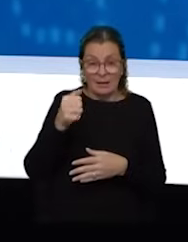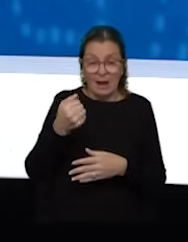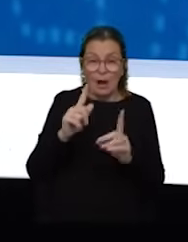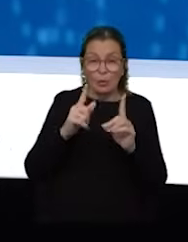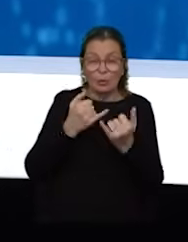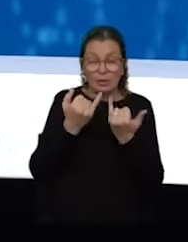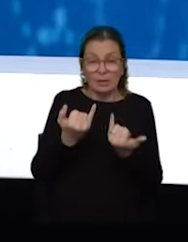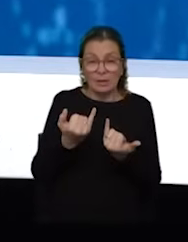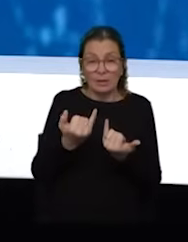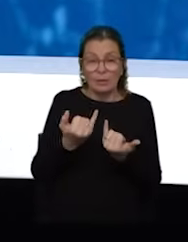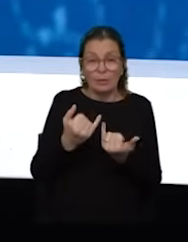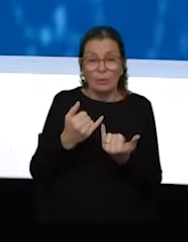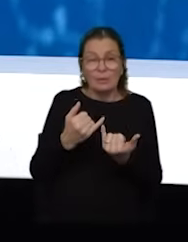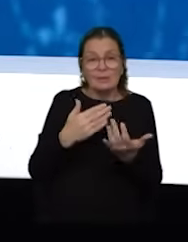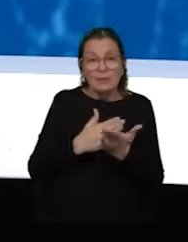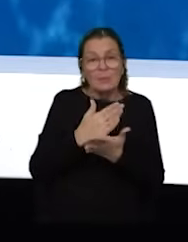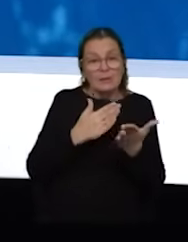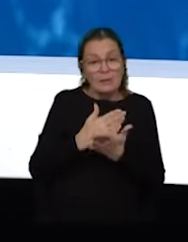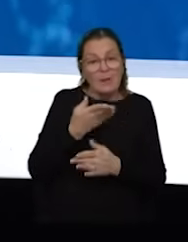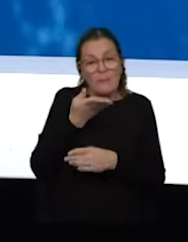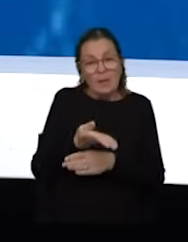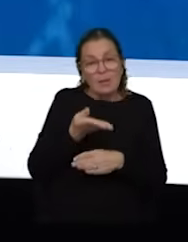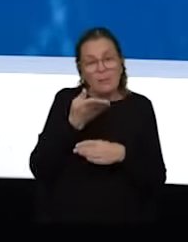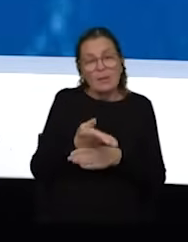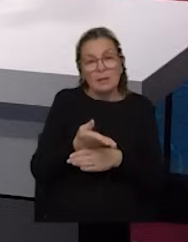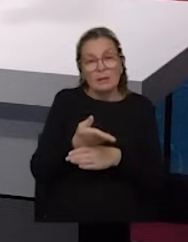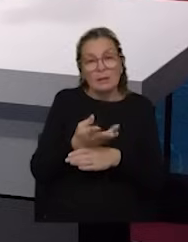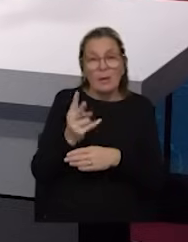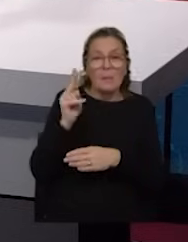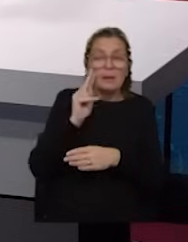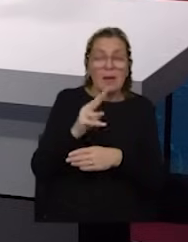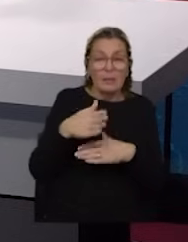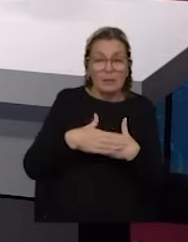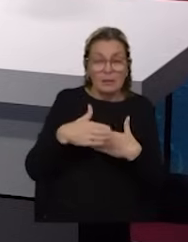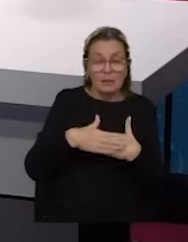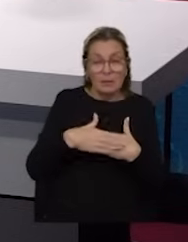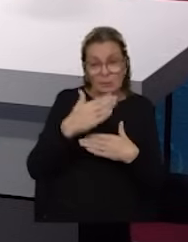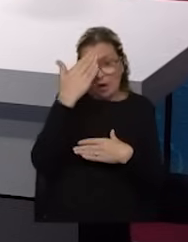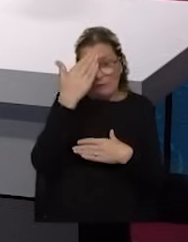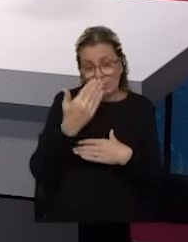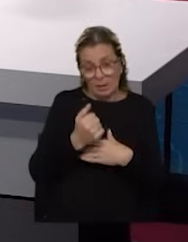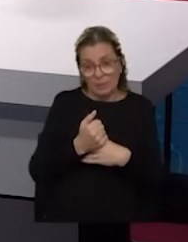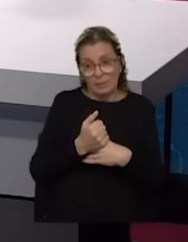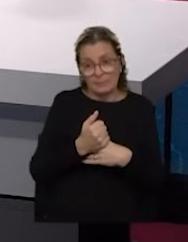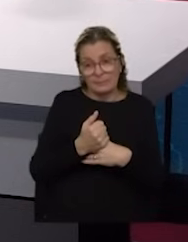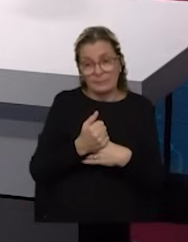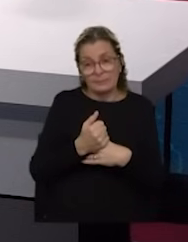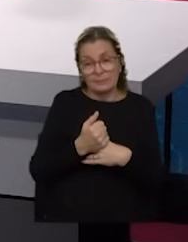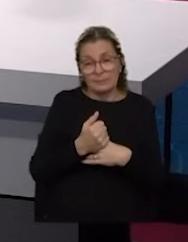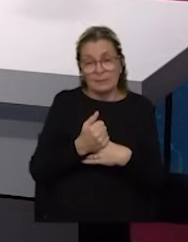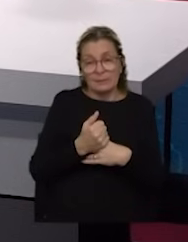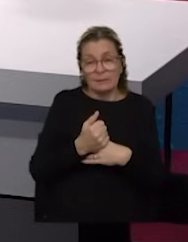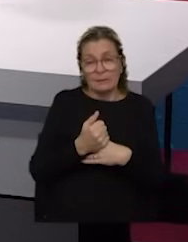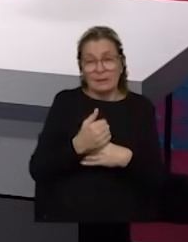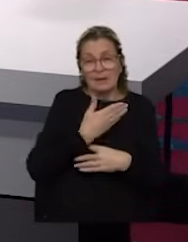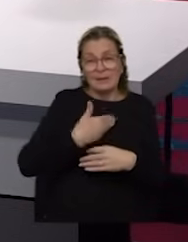eh el constante por ahí reclamo este y que es una mirada que por ahí está más cercana al frente amplio de de